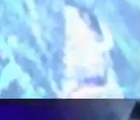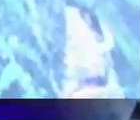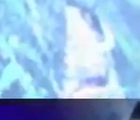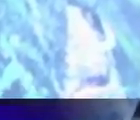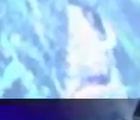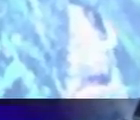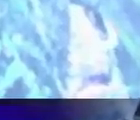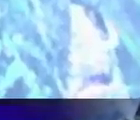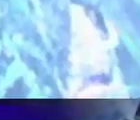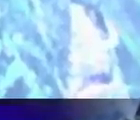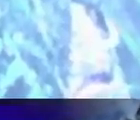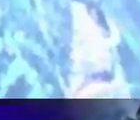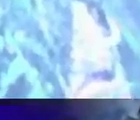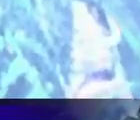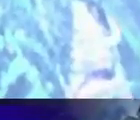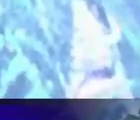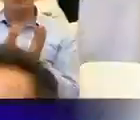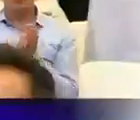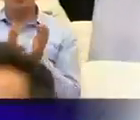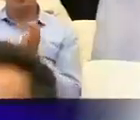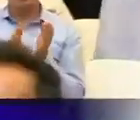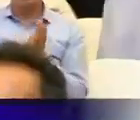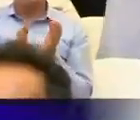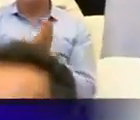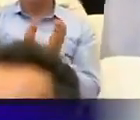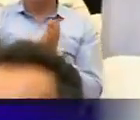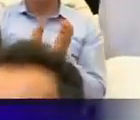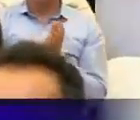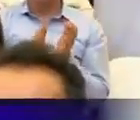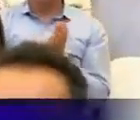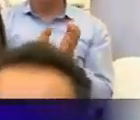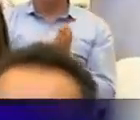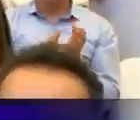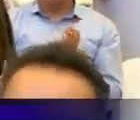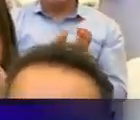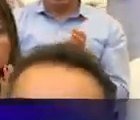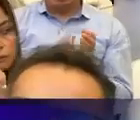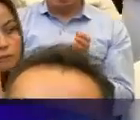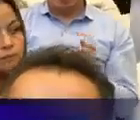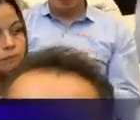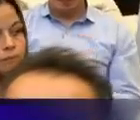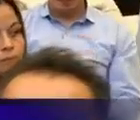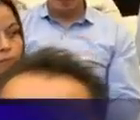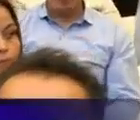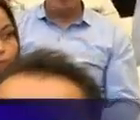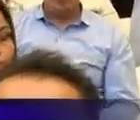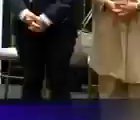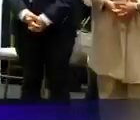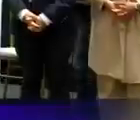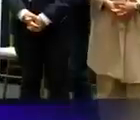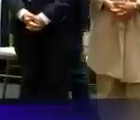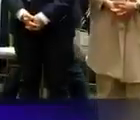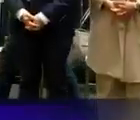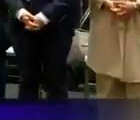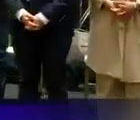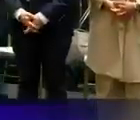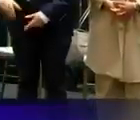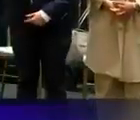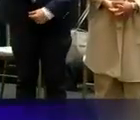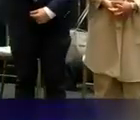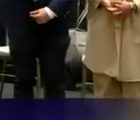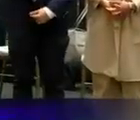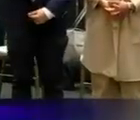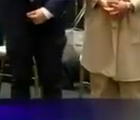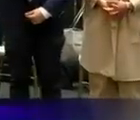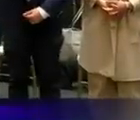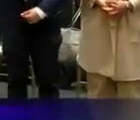jefe de Estado también señaló que la inclusión juvenil debe llegar al eje cafetero con oportunidades de estudio y universidad gratuita